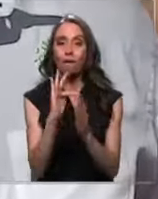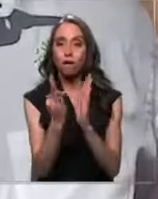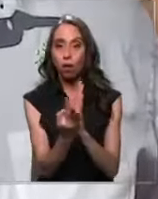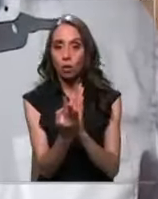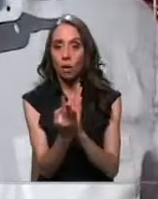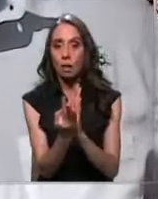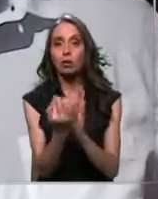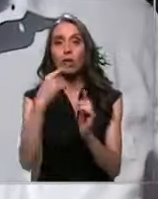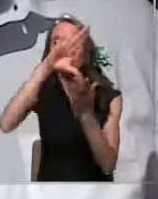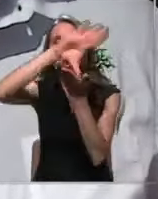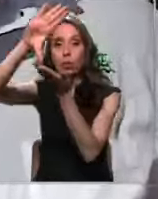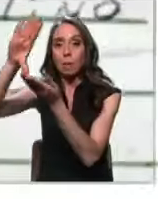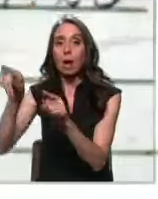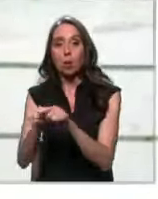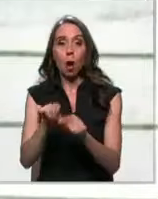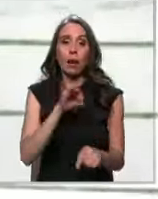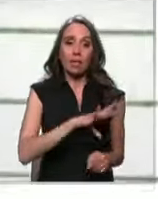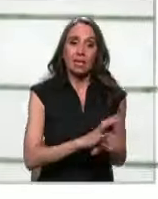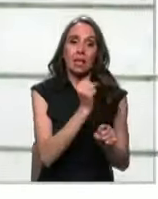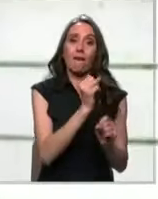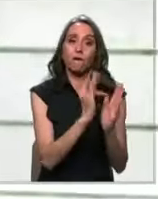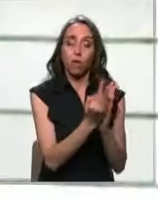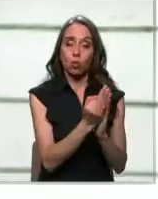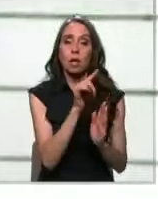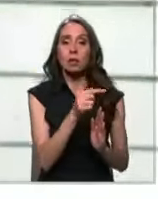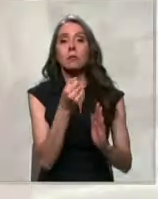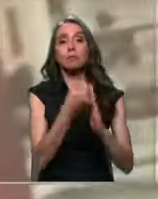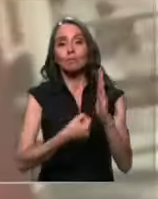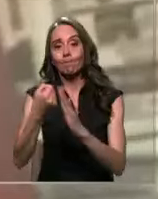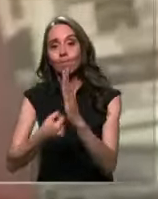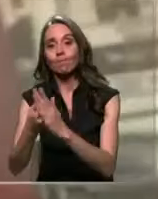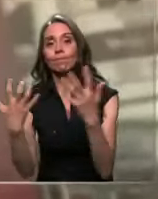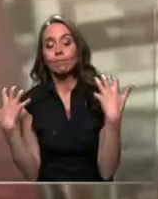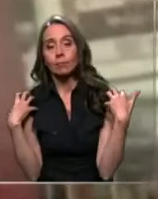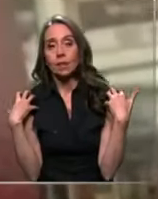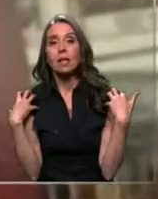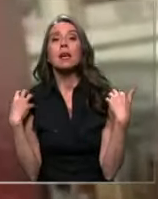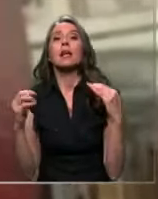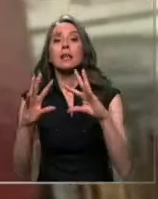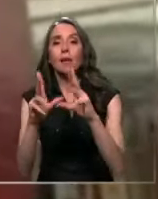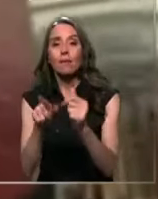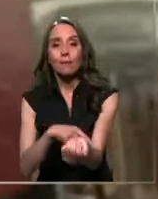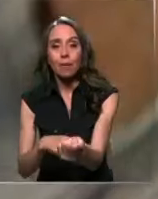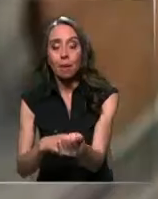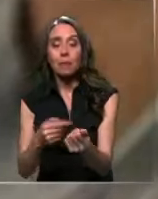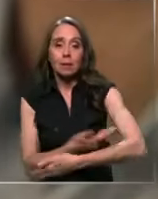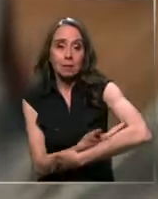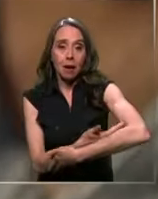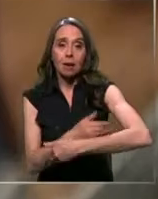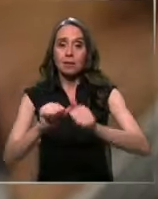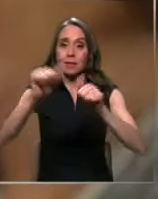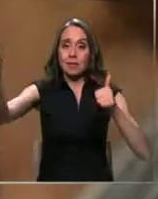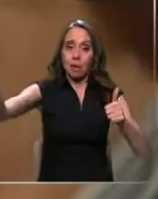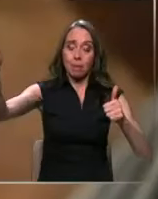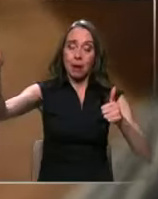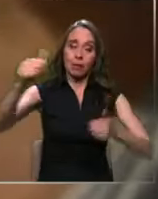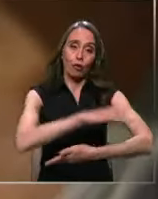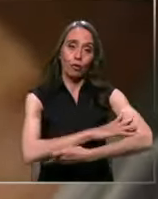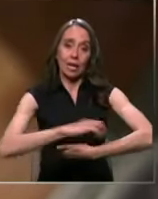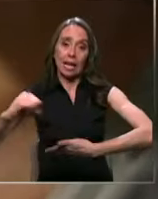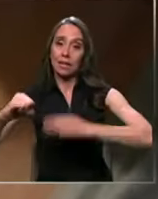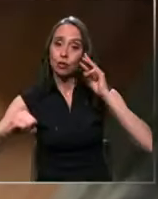fundaciones extranjeras como chilenas son las que se seguirán haciendo cargo de los reencuentros entre los miles de niños que fueron